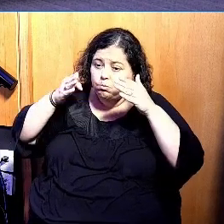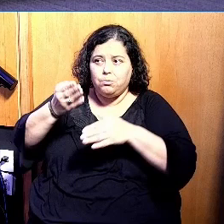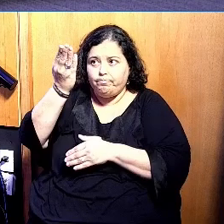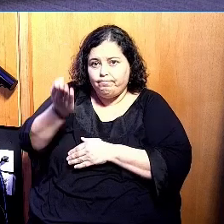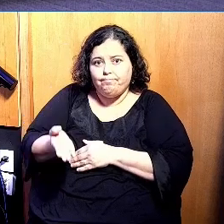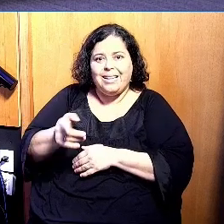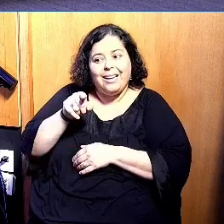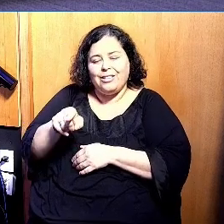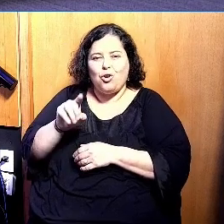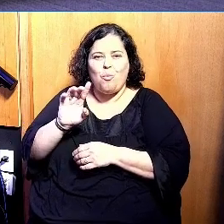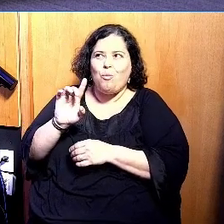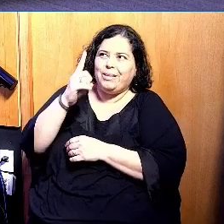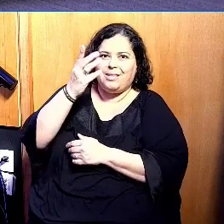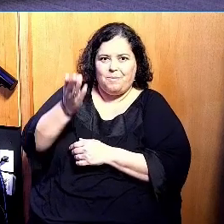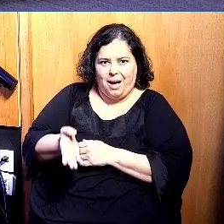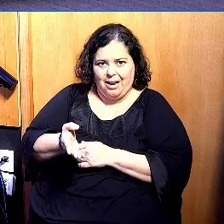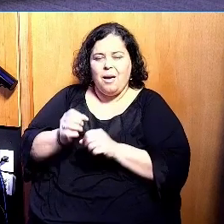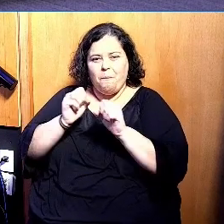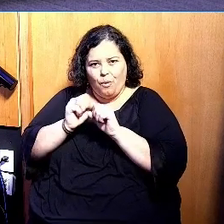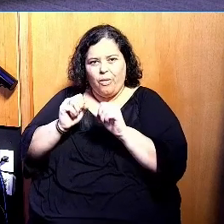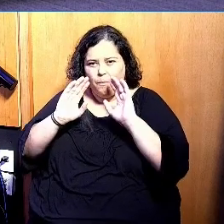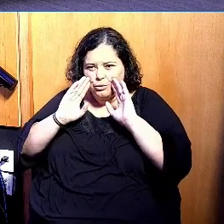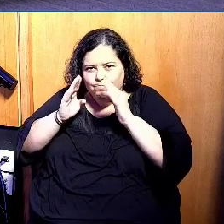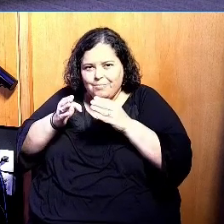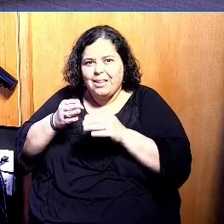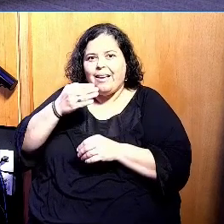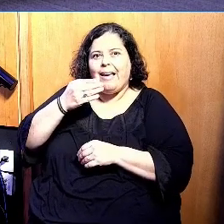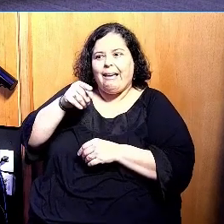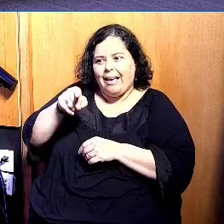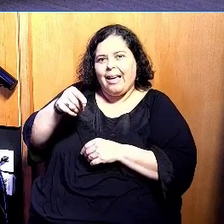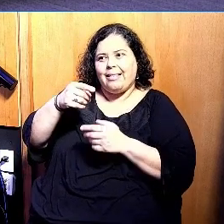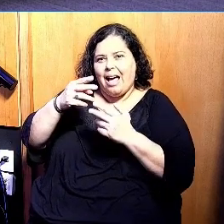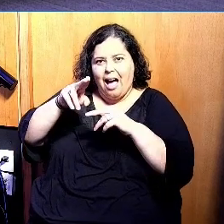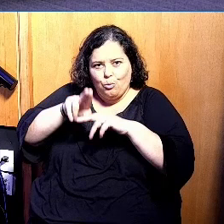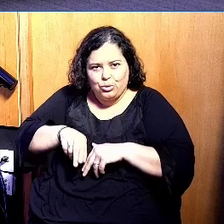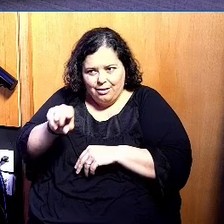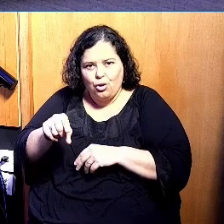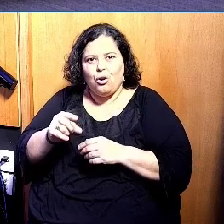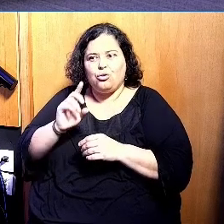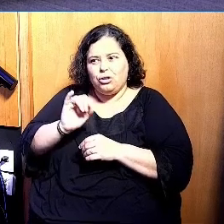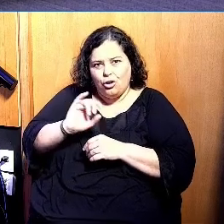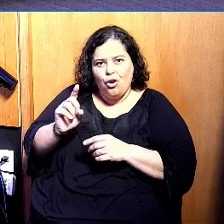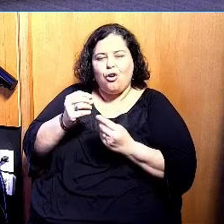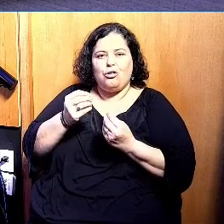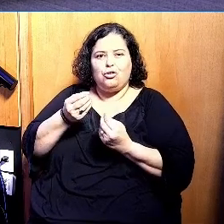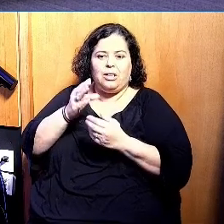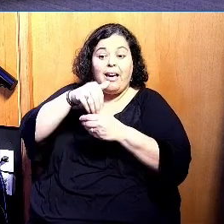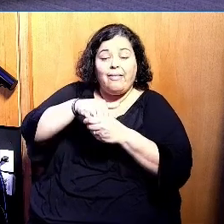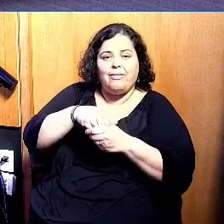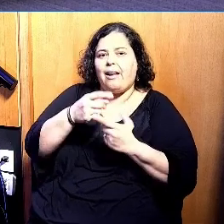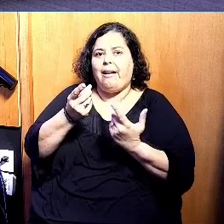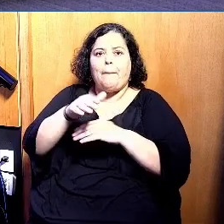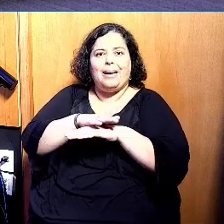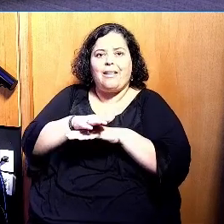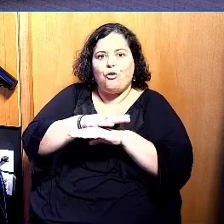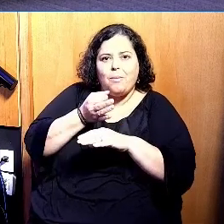podemos abordar de una forma holística y entender si está usando su dispositivo, si se está conectando a las plataformas, si se conecta desde el centro